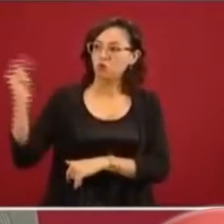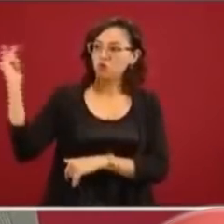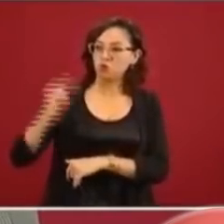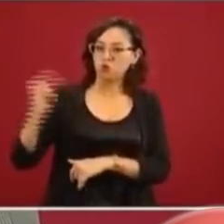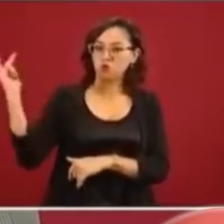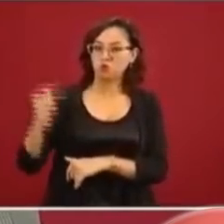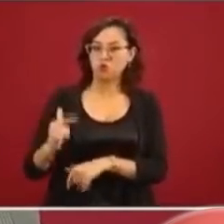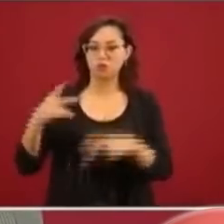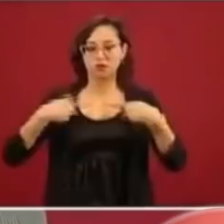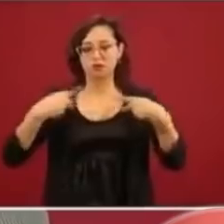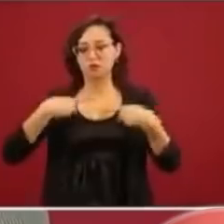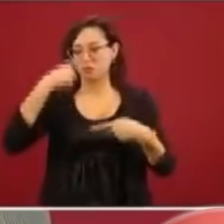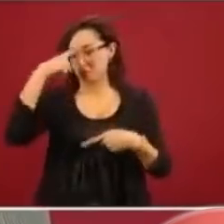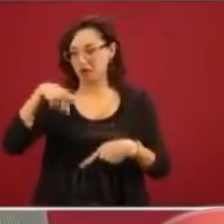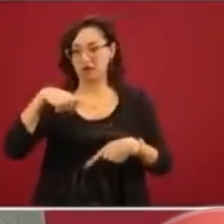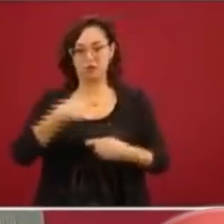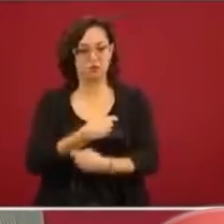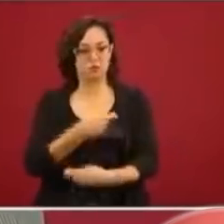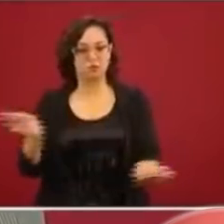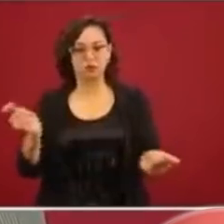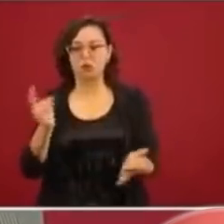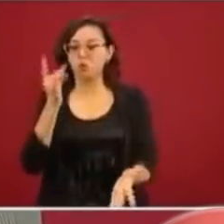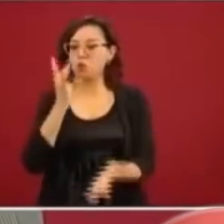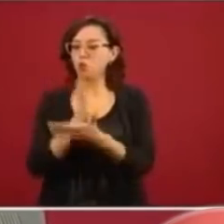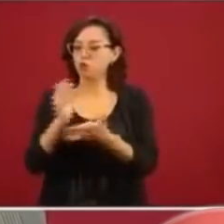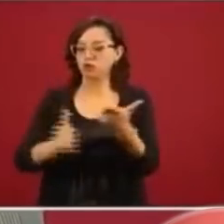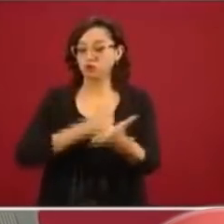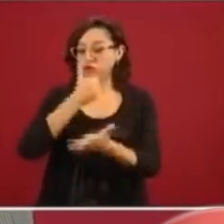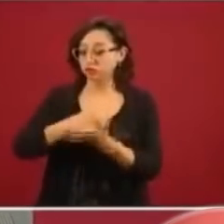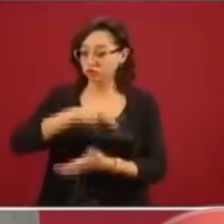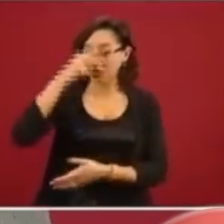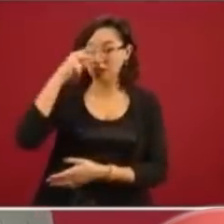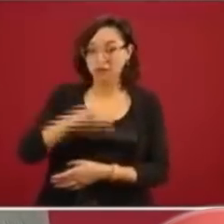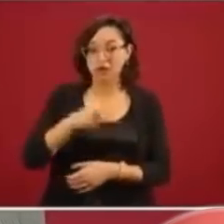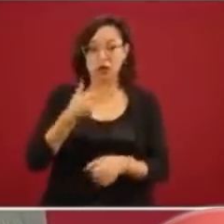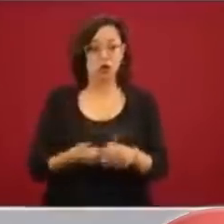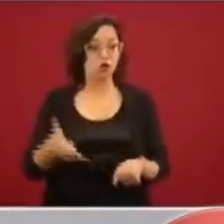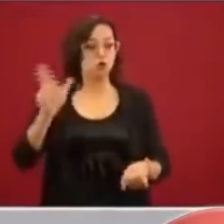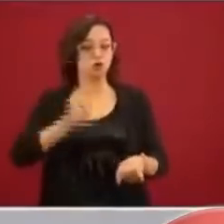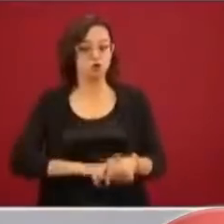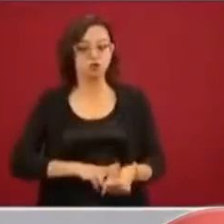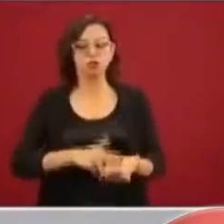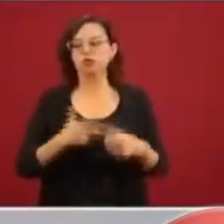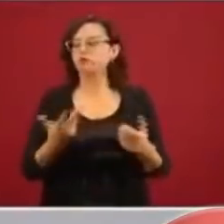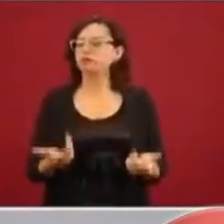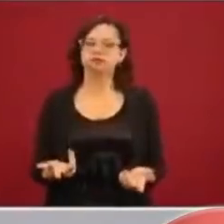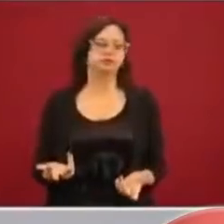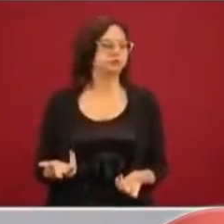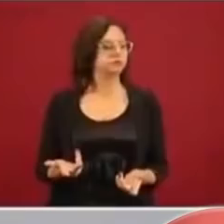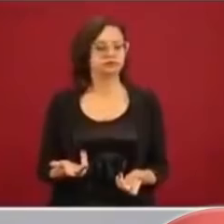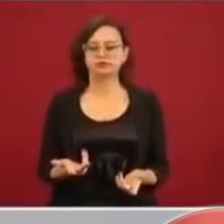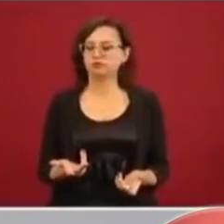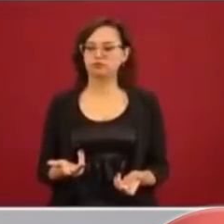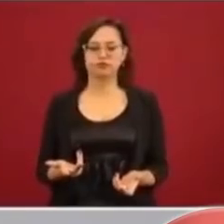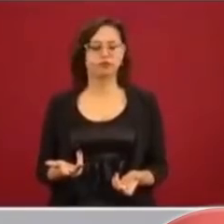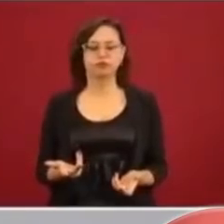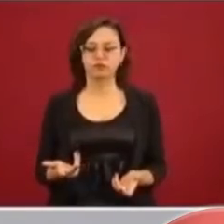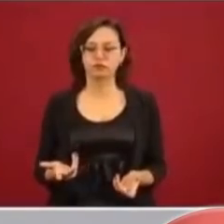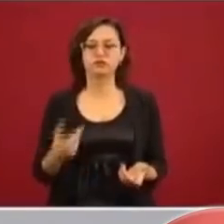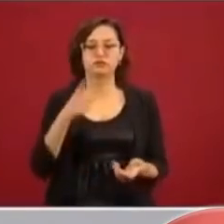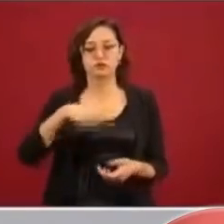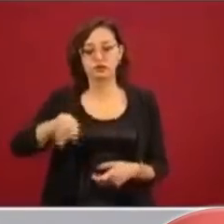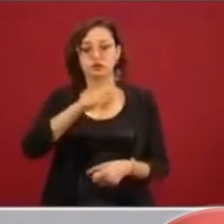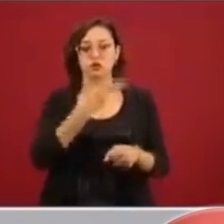los mexicanos, no es para la Ciudad de México, no es para los hospitales que están manejando, de hecho, los casos